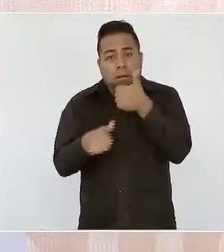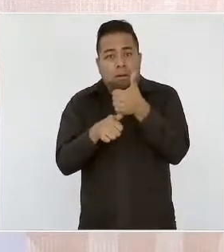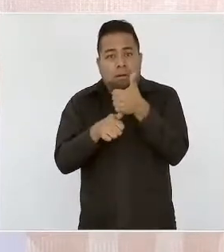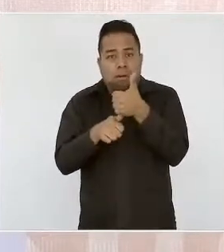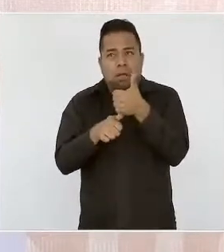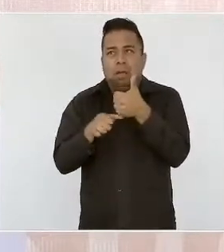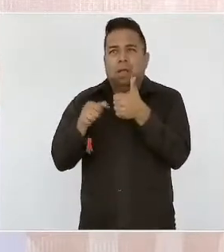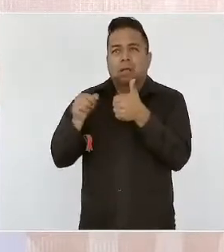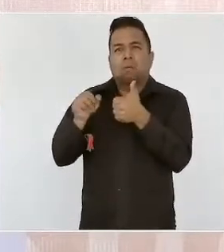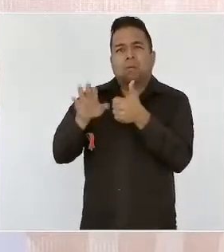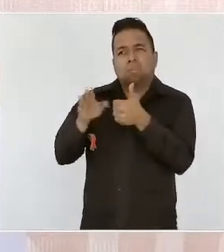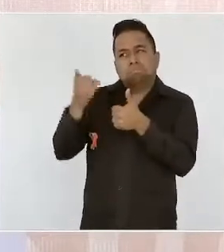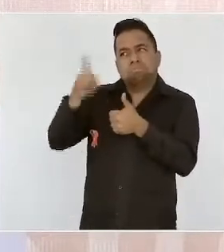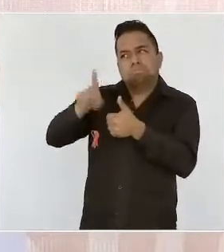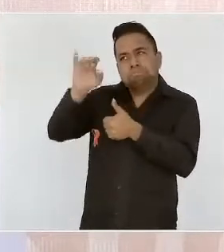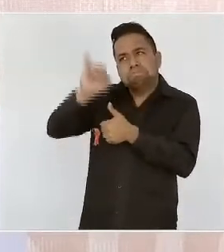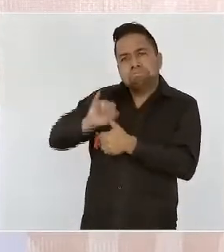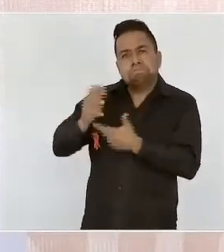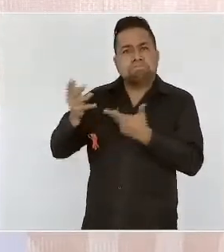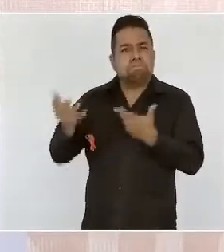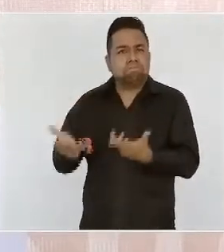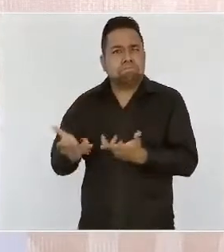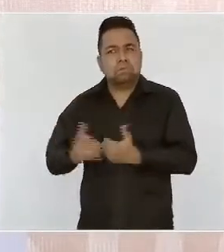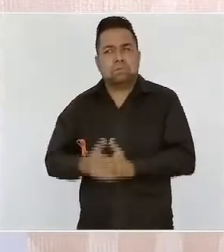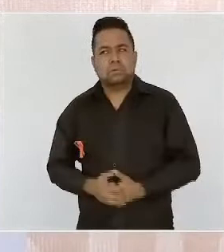un sentido